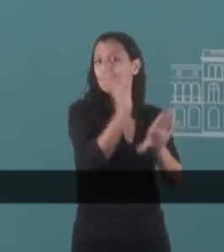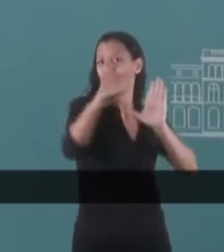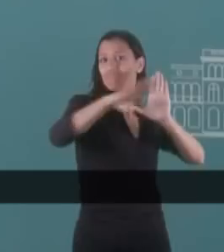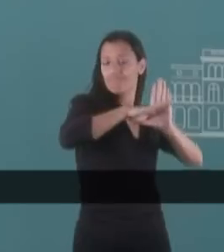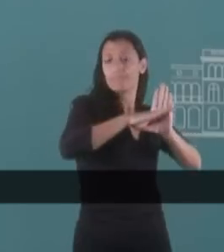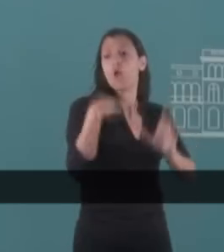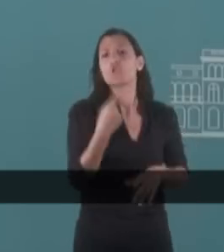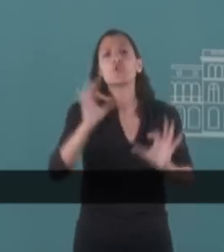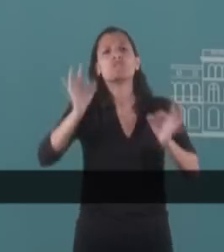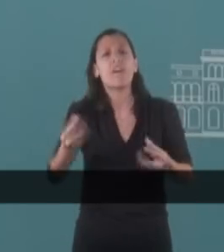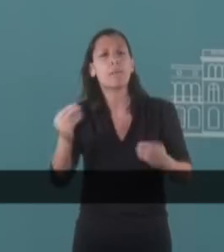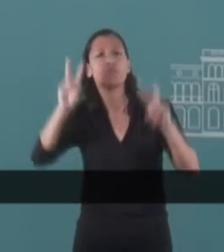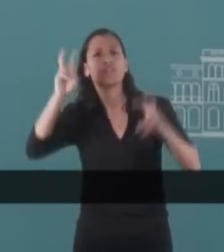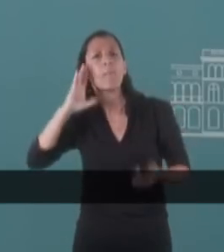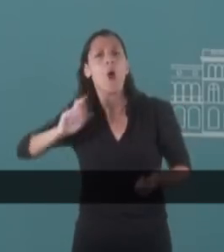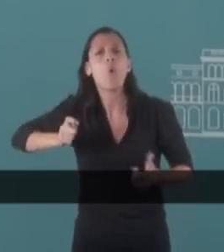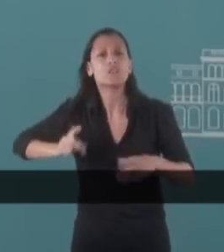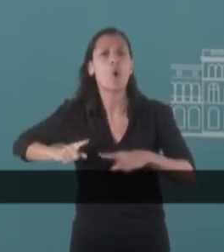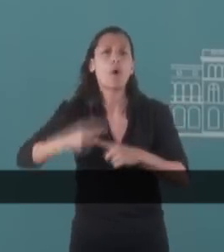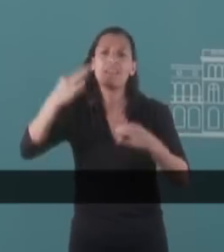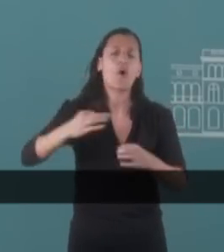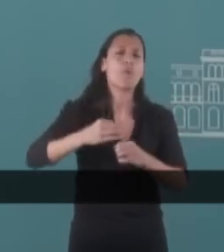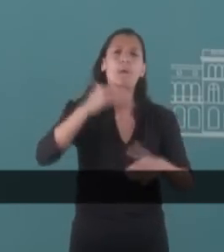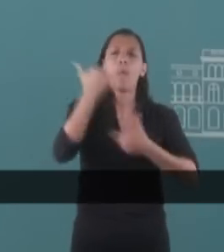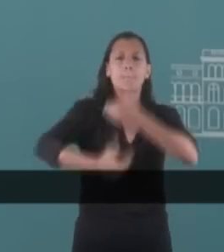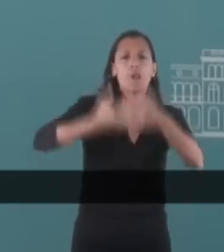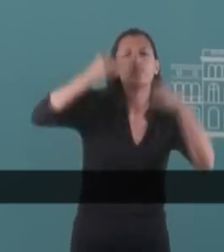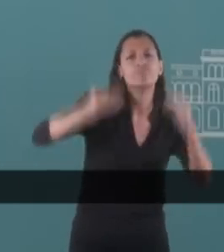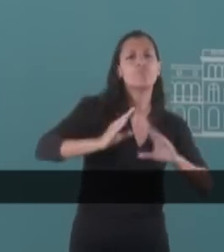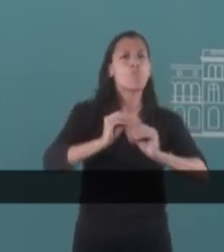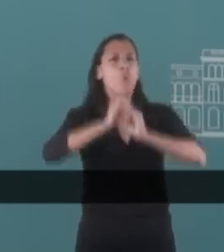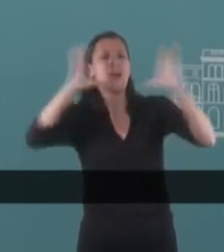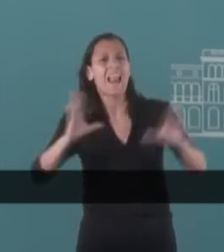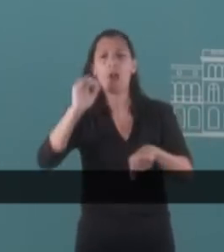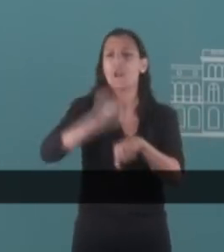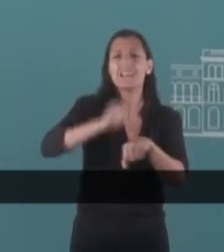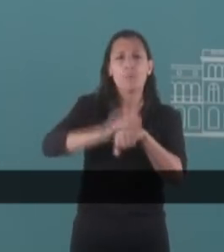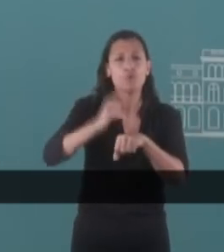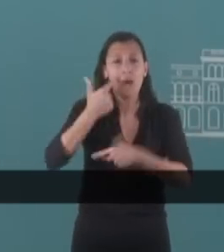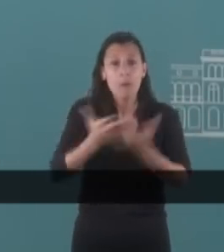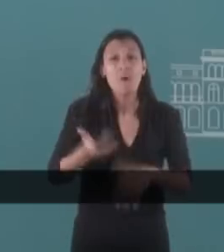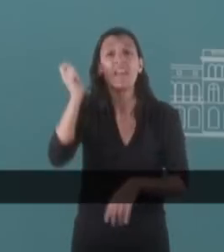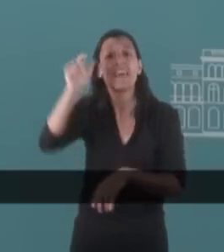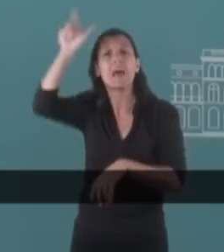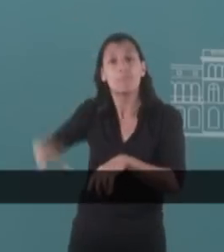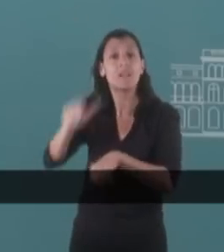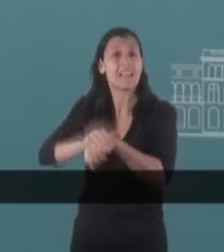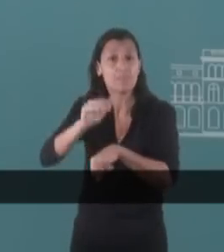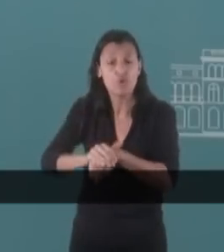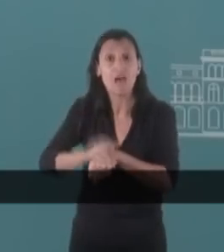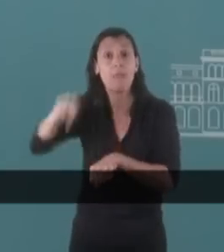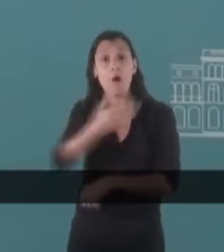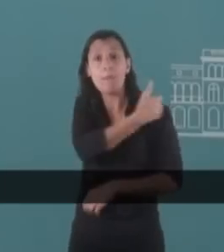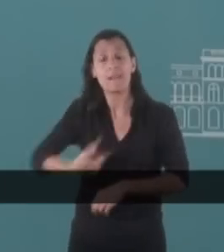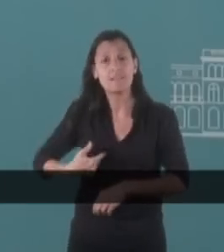entendemos es que el juicio político tiene que ser muy claro y muy certero en mostrar la responsabilidad de quien hoy, como presidente del Consejo de la